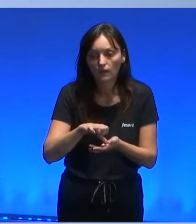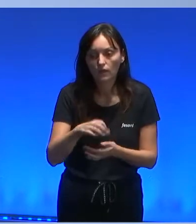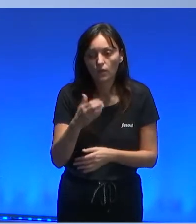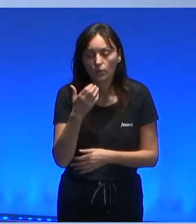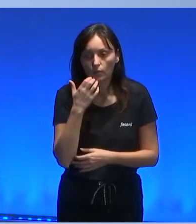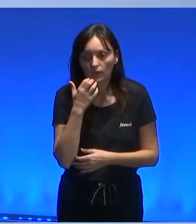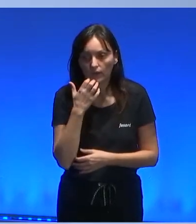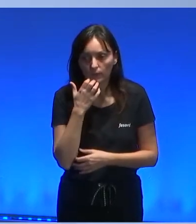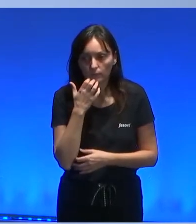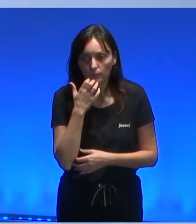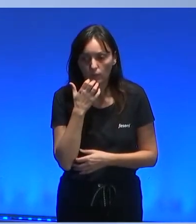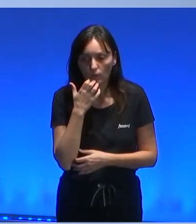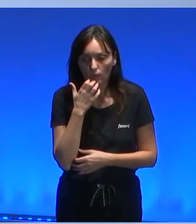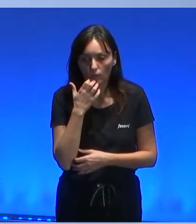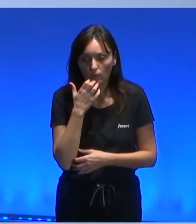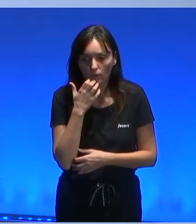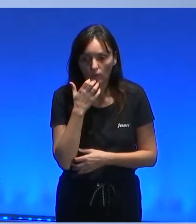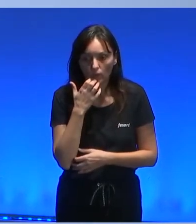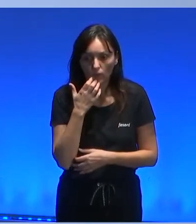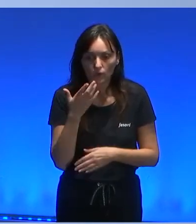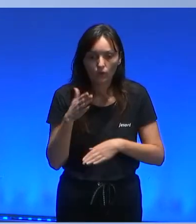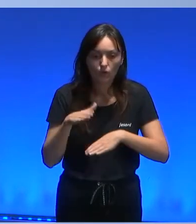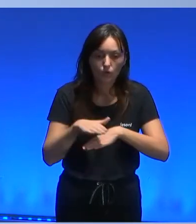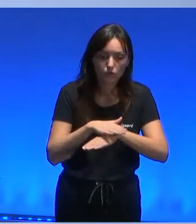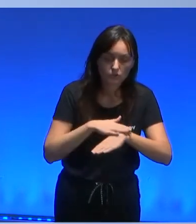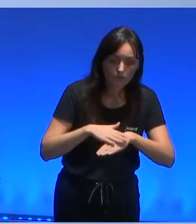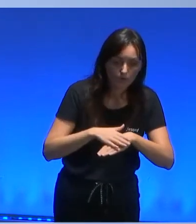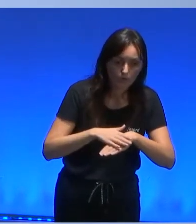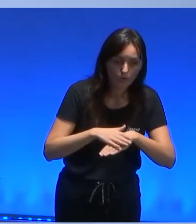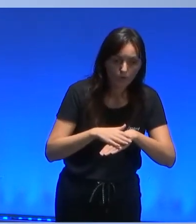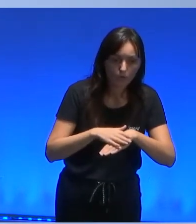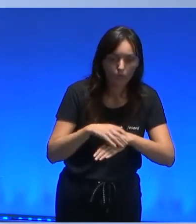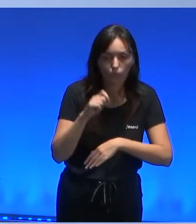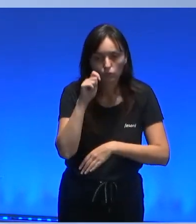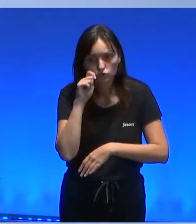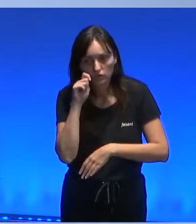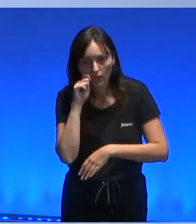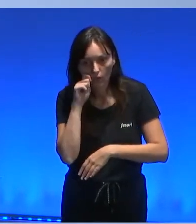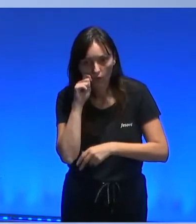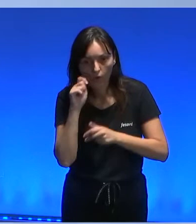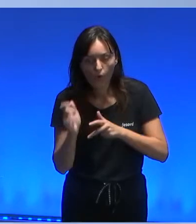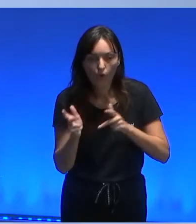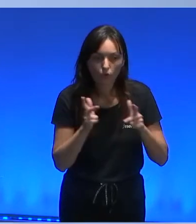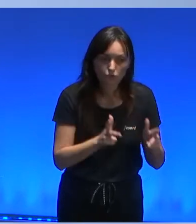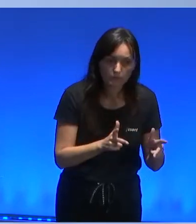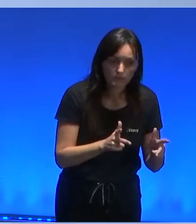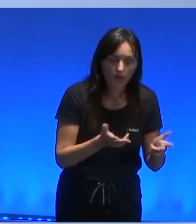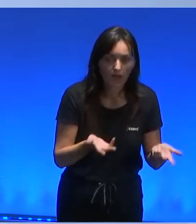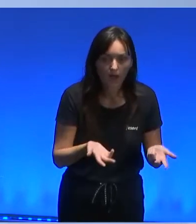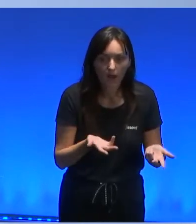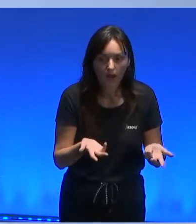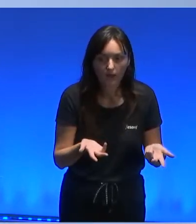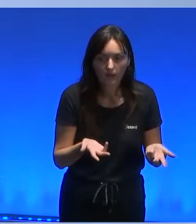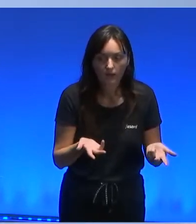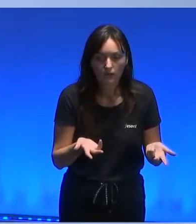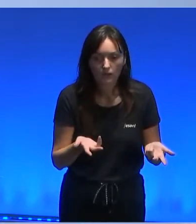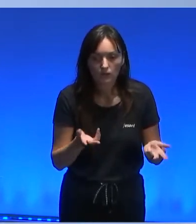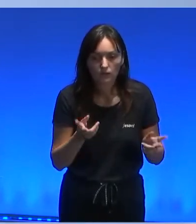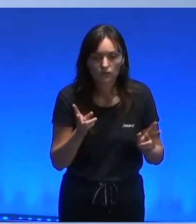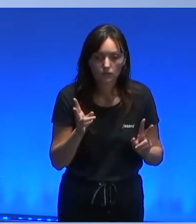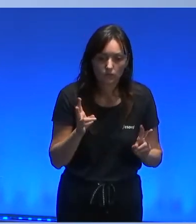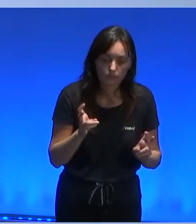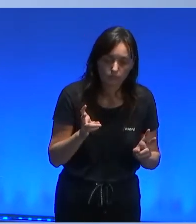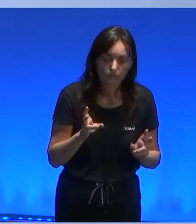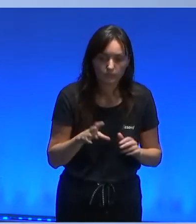cuando son consejos de museo, consejos de hospital, como empezamos a tener, de albergue, de